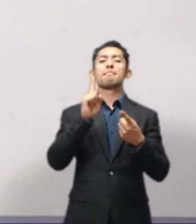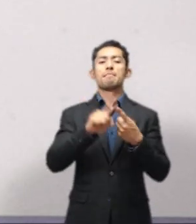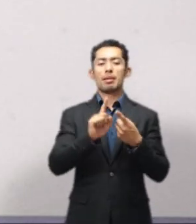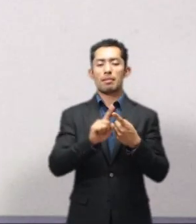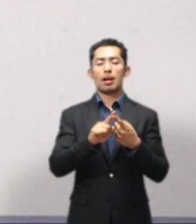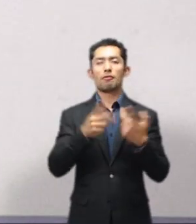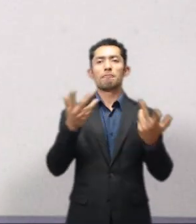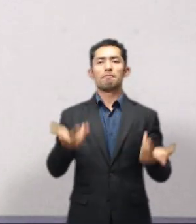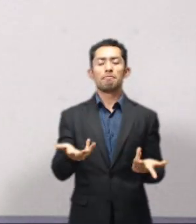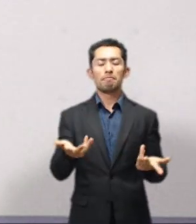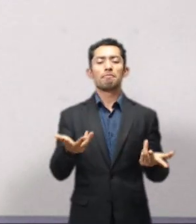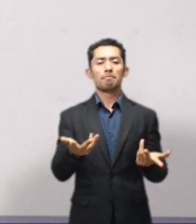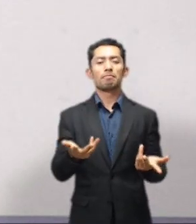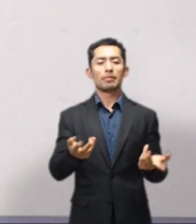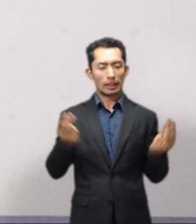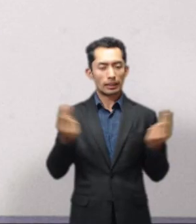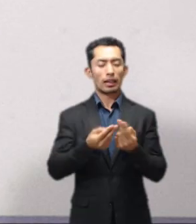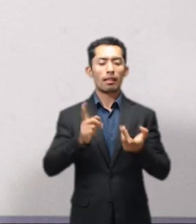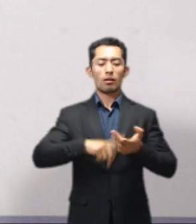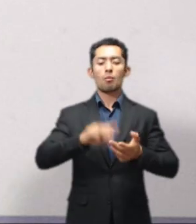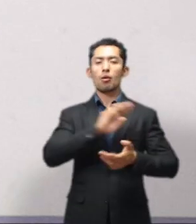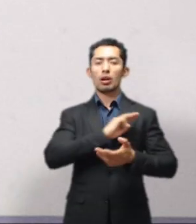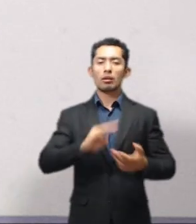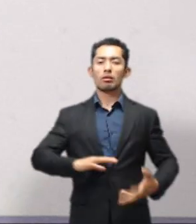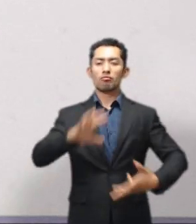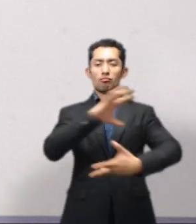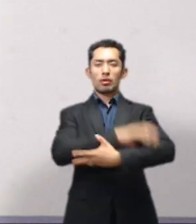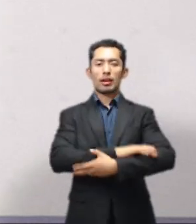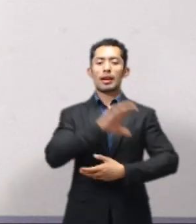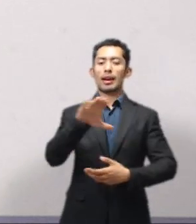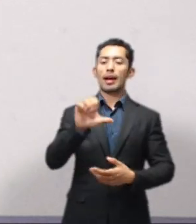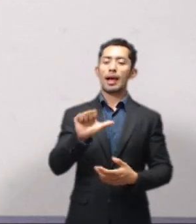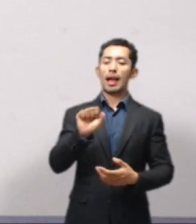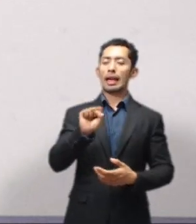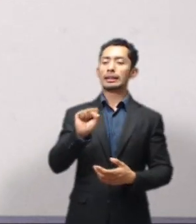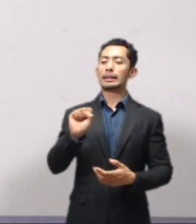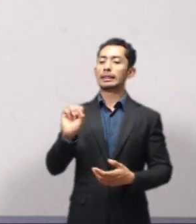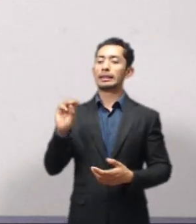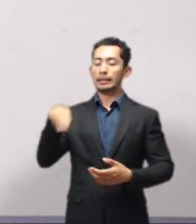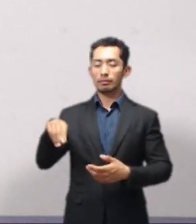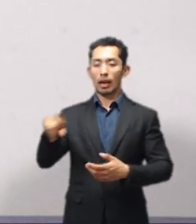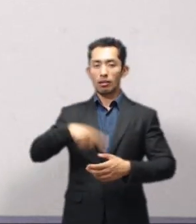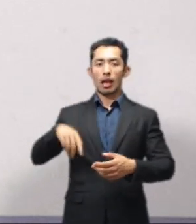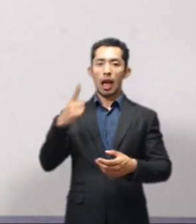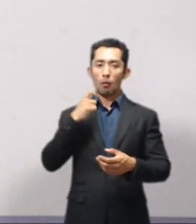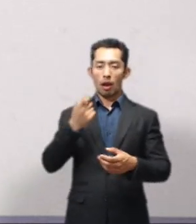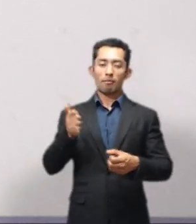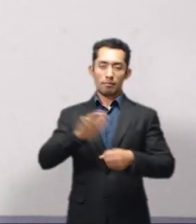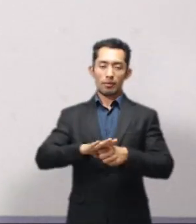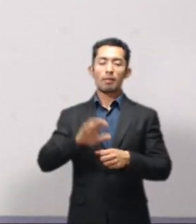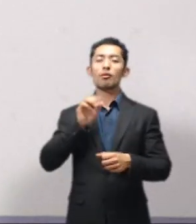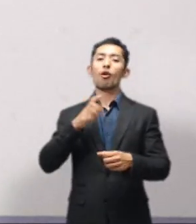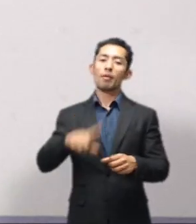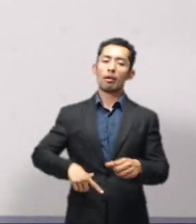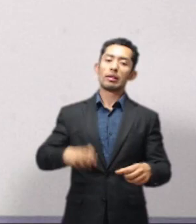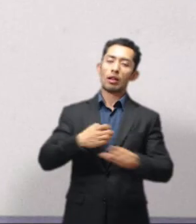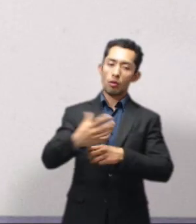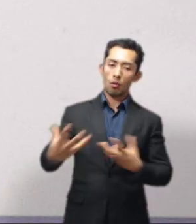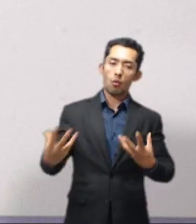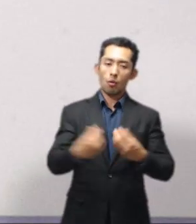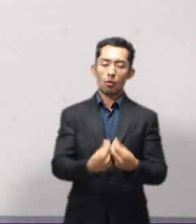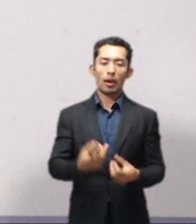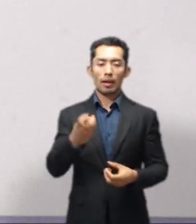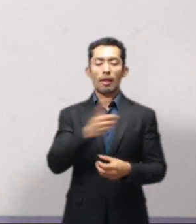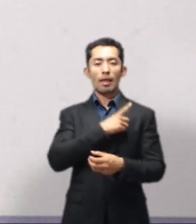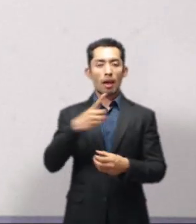que eh se tendría que trabajar como municipio Pues de la mano de casim sabemos que ellos administran El agua también con gobierno del estado y pues que esta parte